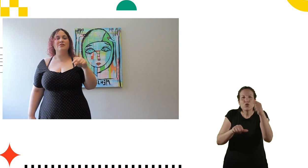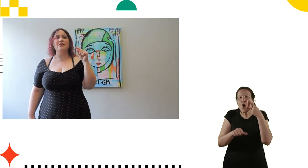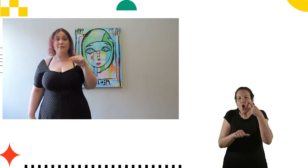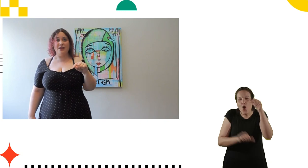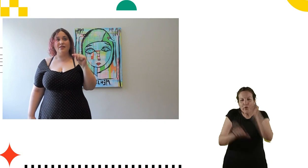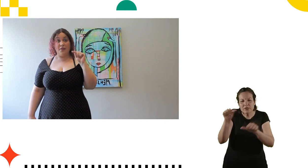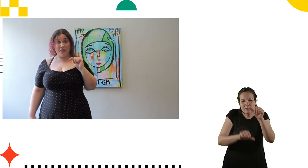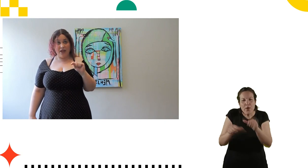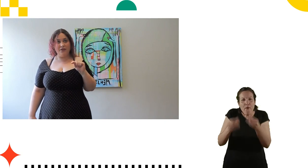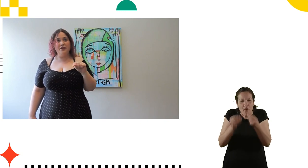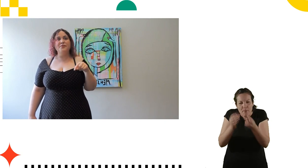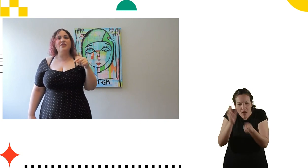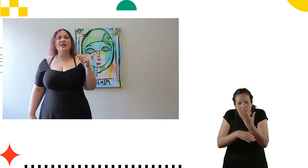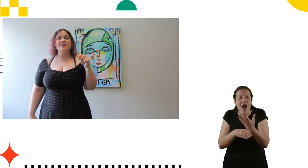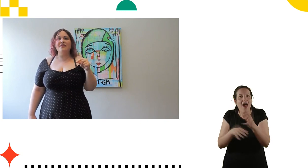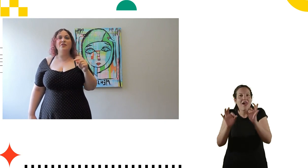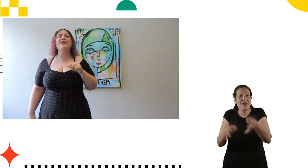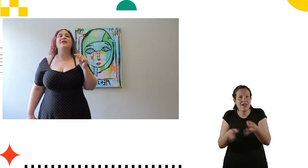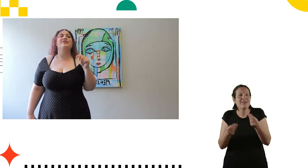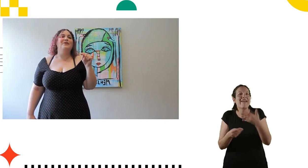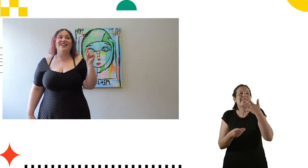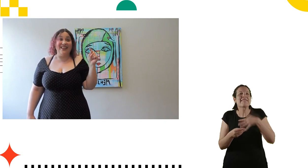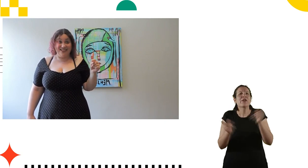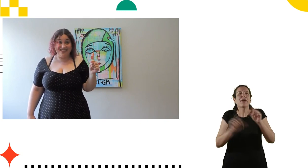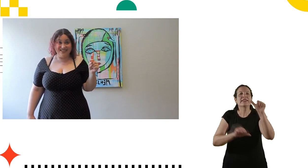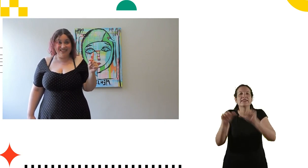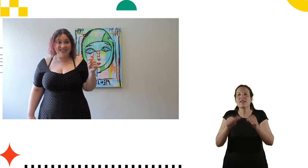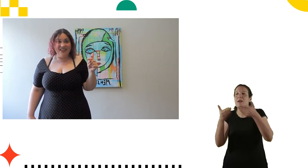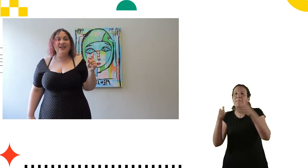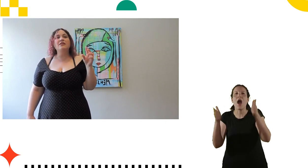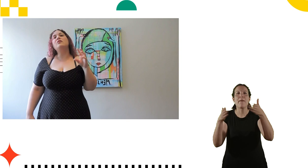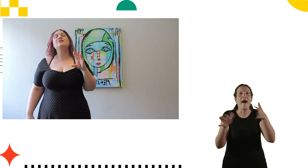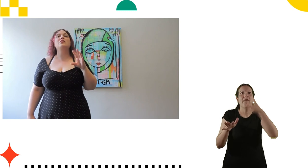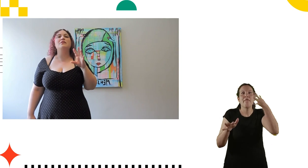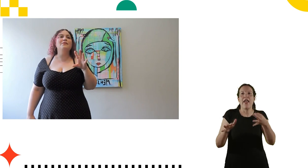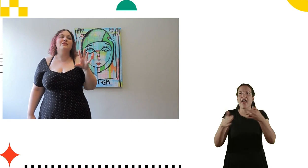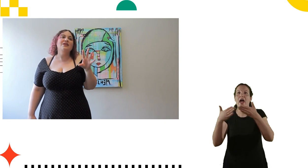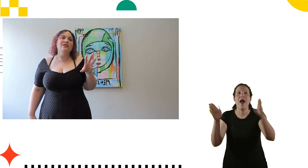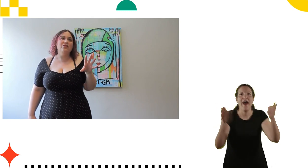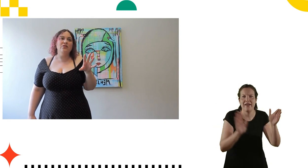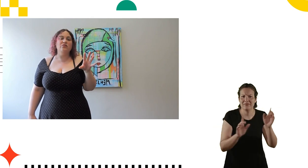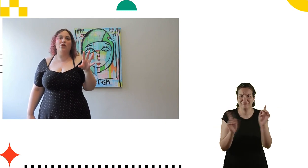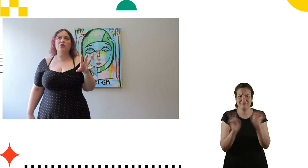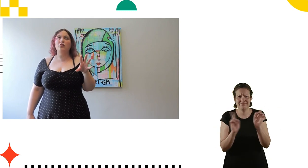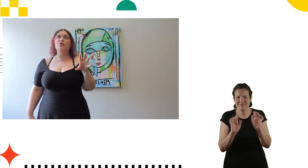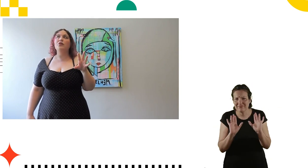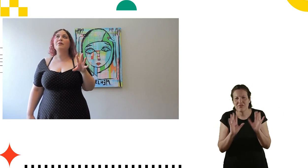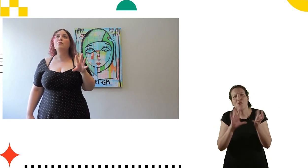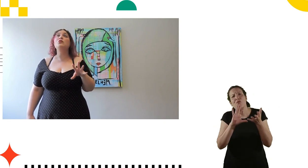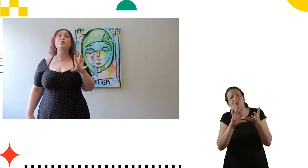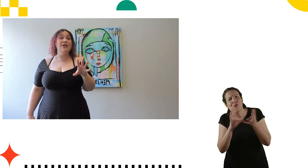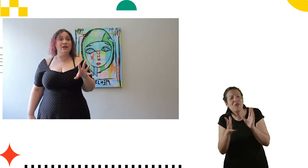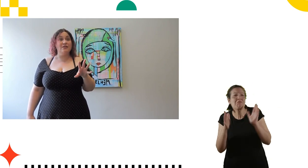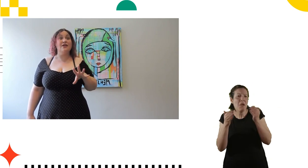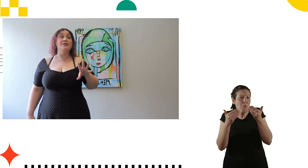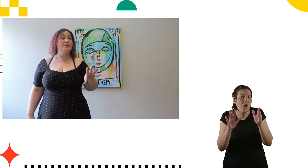científico nos hace también entender que la ciencia no va revelando verdades. En todo caso, lo que vamos teniendo son formas